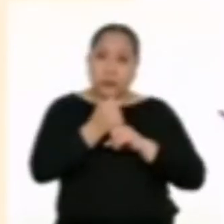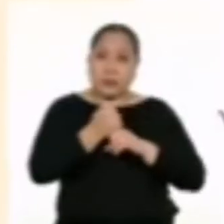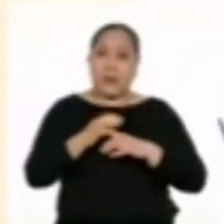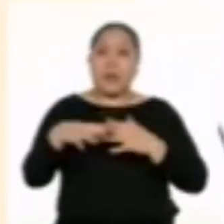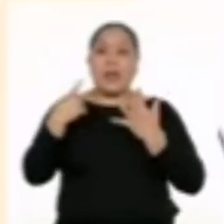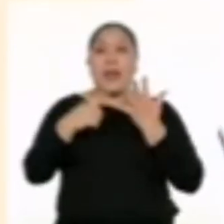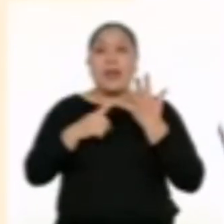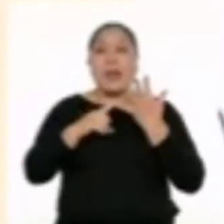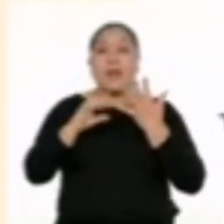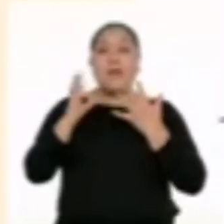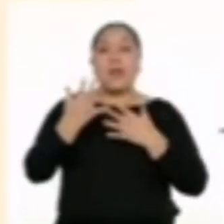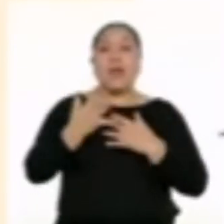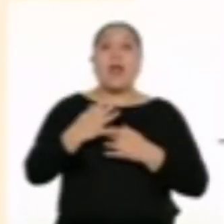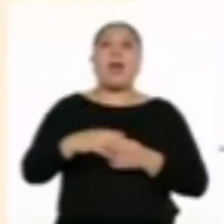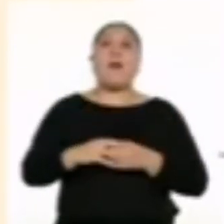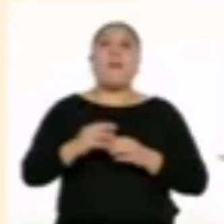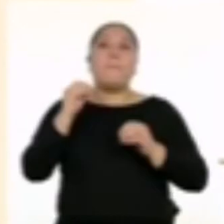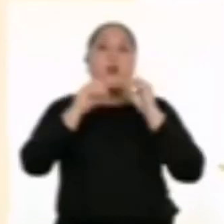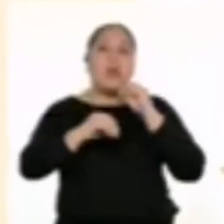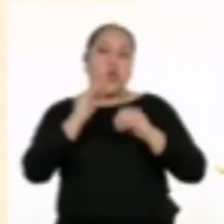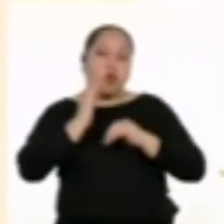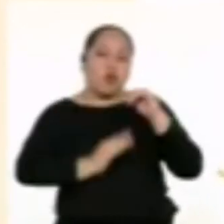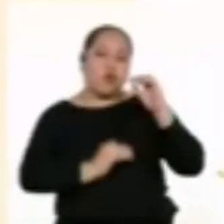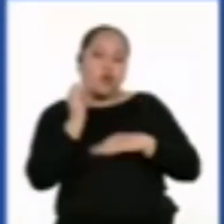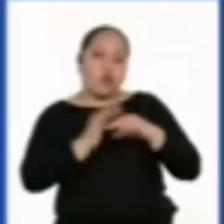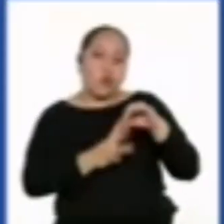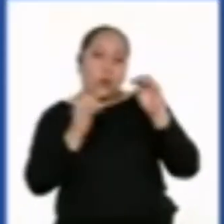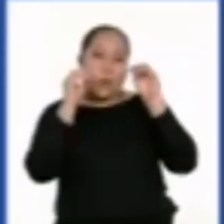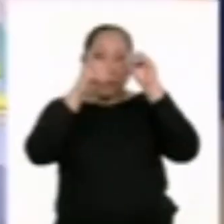y planificar la implementación de nuestro plan.